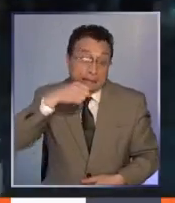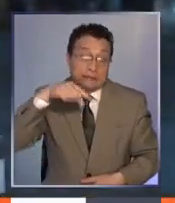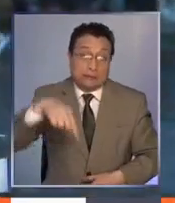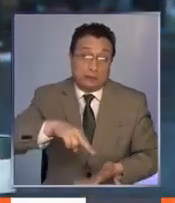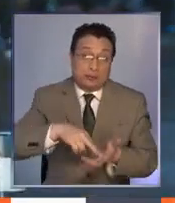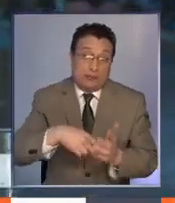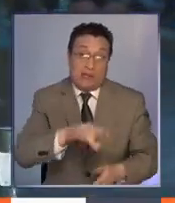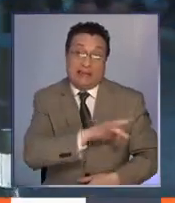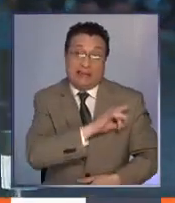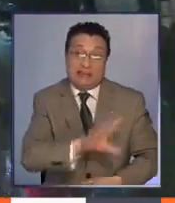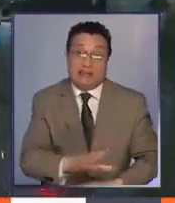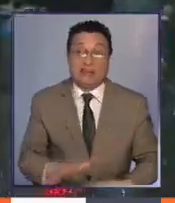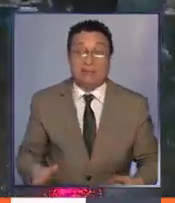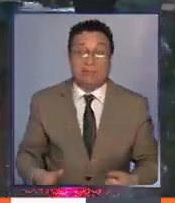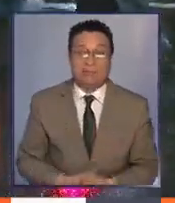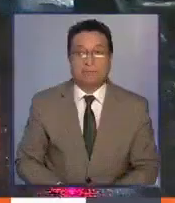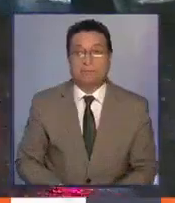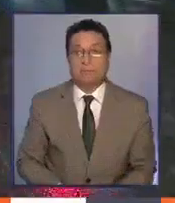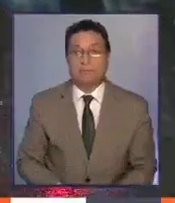país.